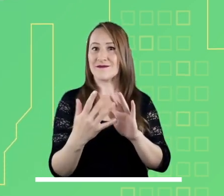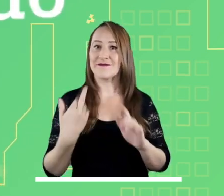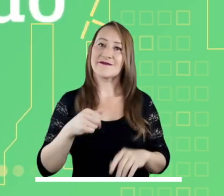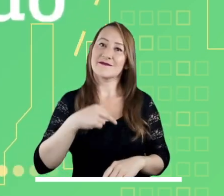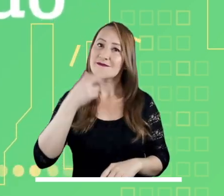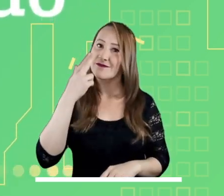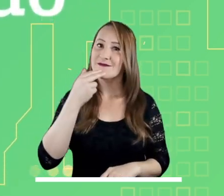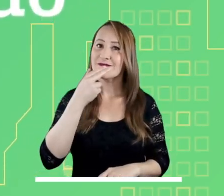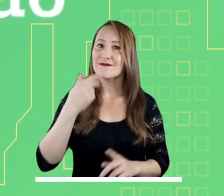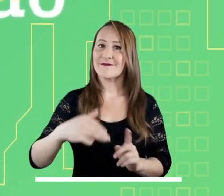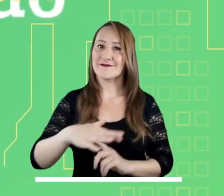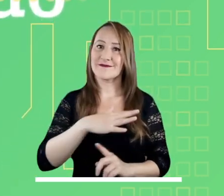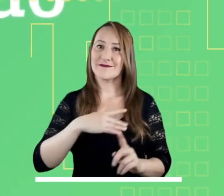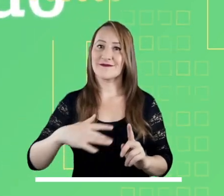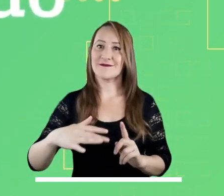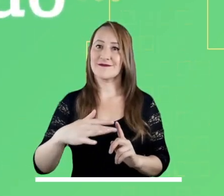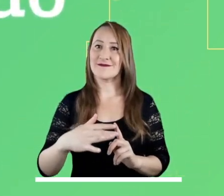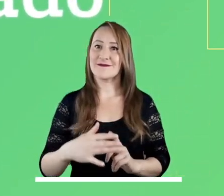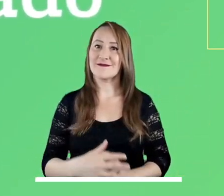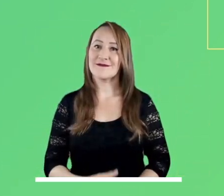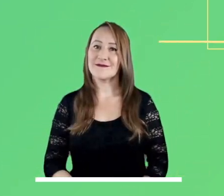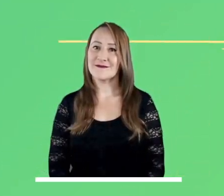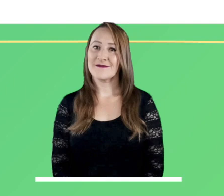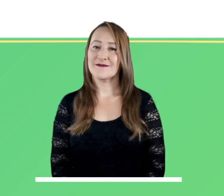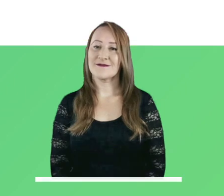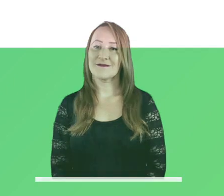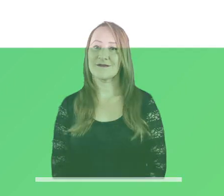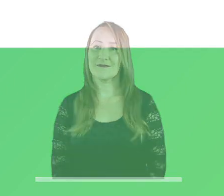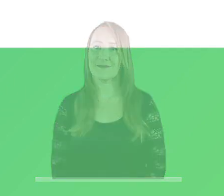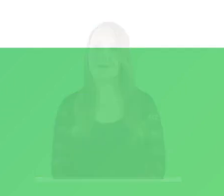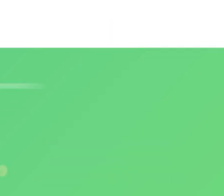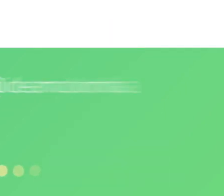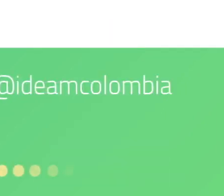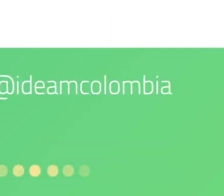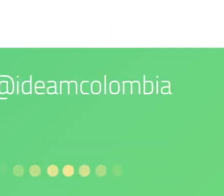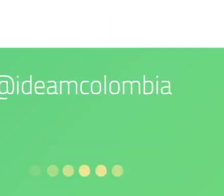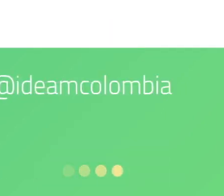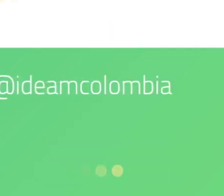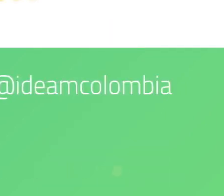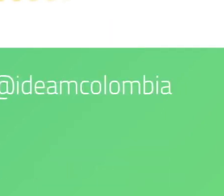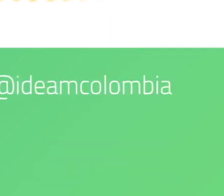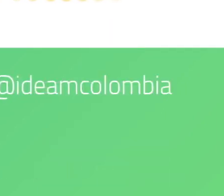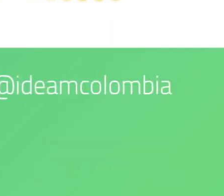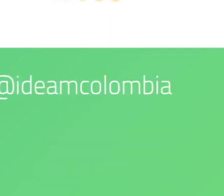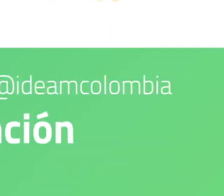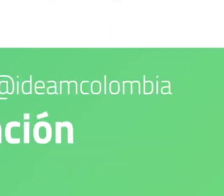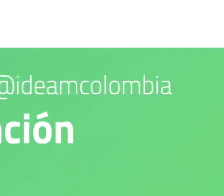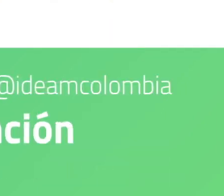Los esperamos en nuestras redes sociales. Nuestro compromiso es con el medio ambiente.